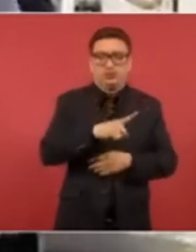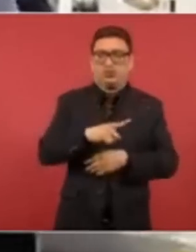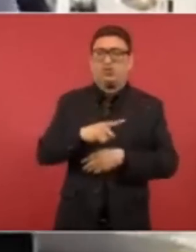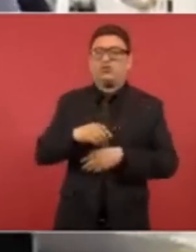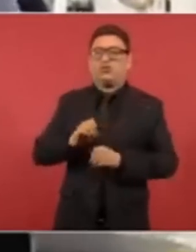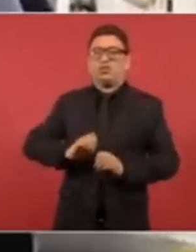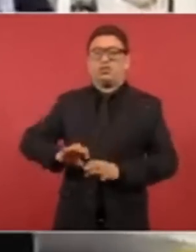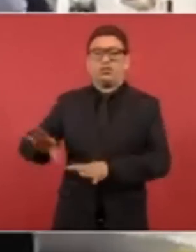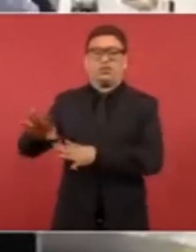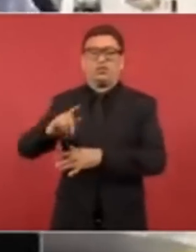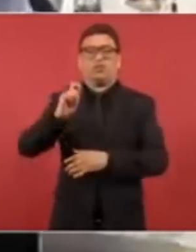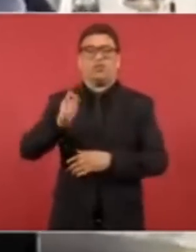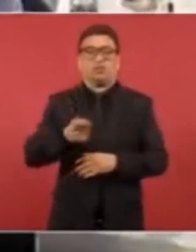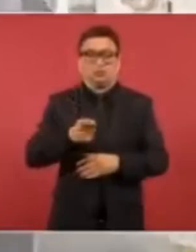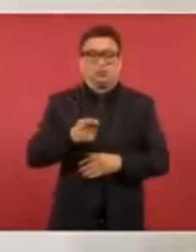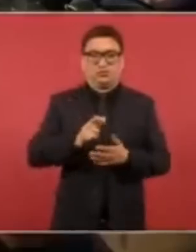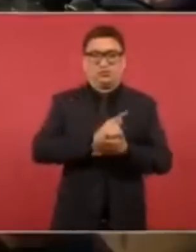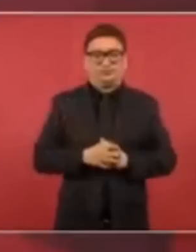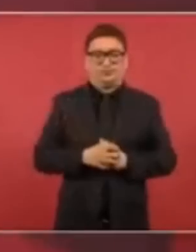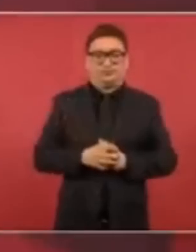entonces el mensaje es: la ley no cuenta.